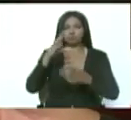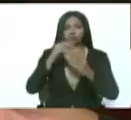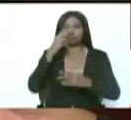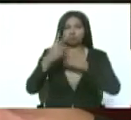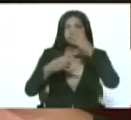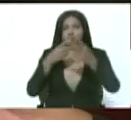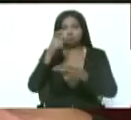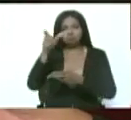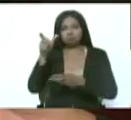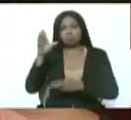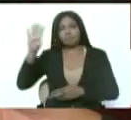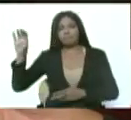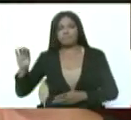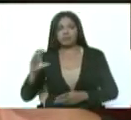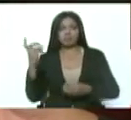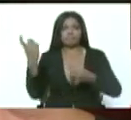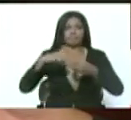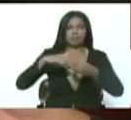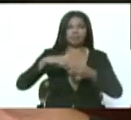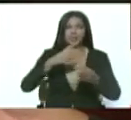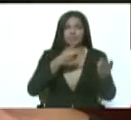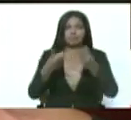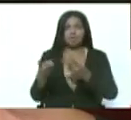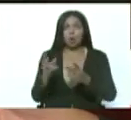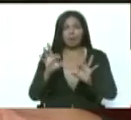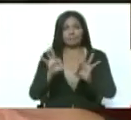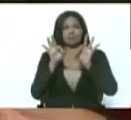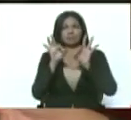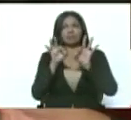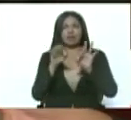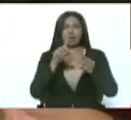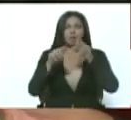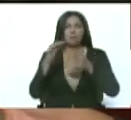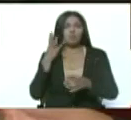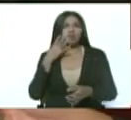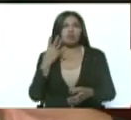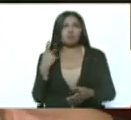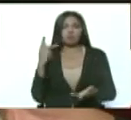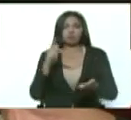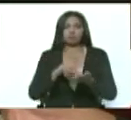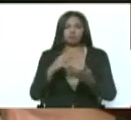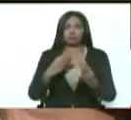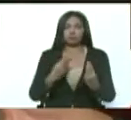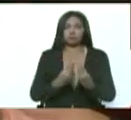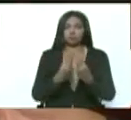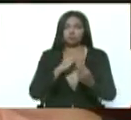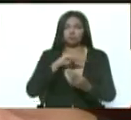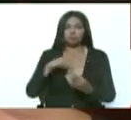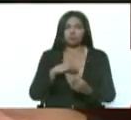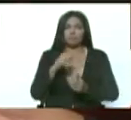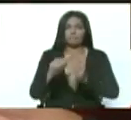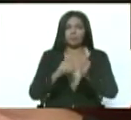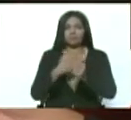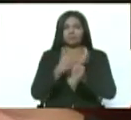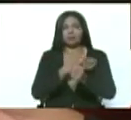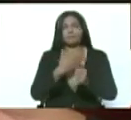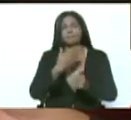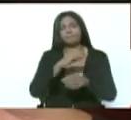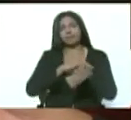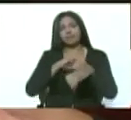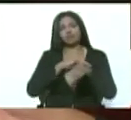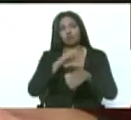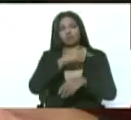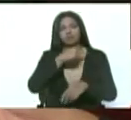observadores también que participan, invitados especiales. Está, por ejemplo, aquí con nosotros el viceministro de Relaciones Exteriores de